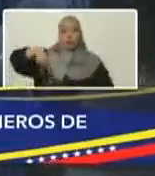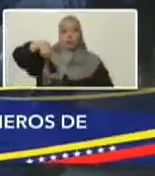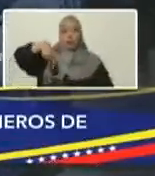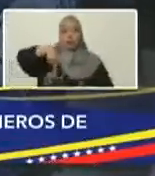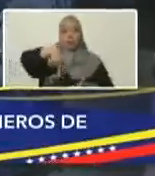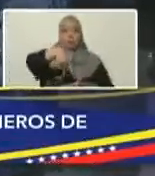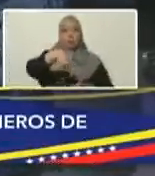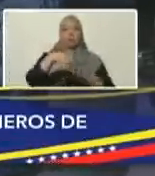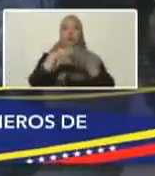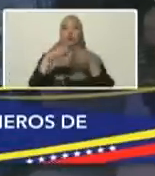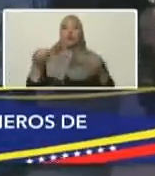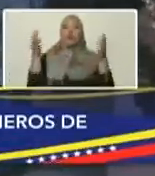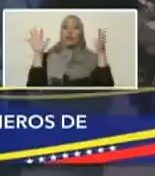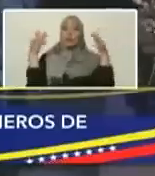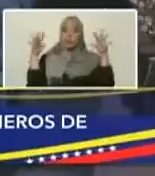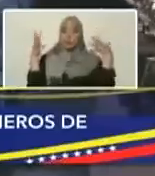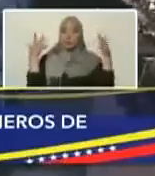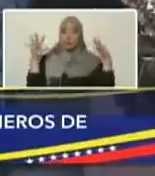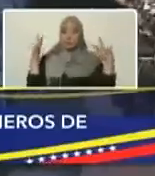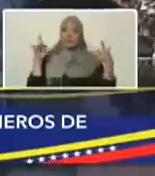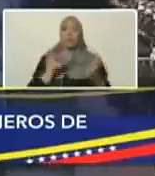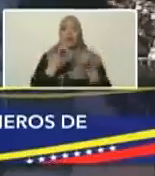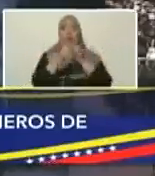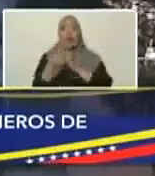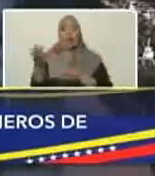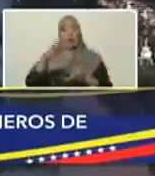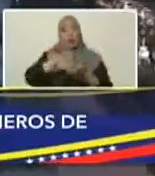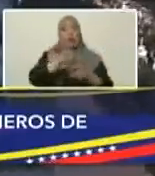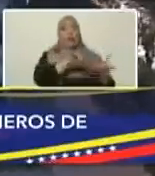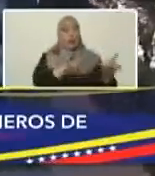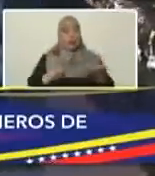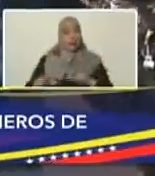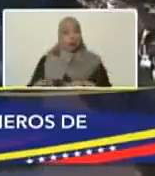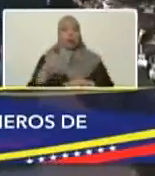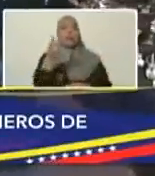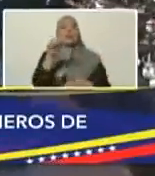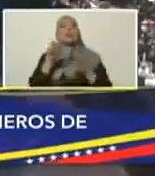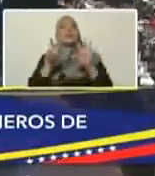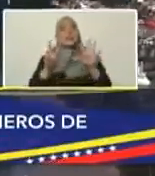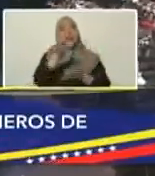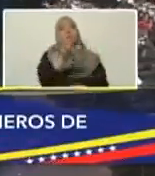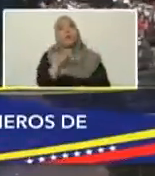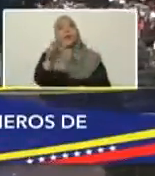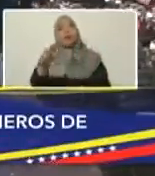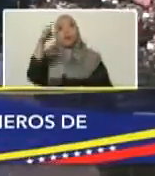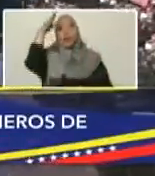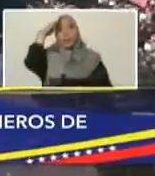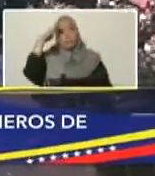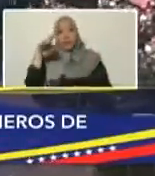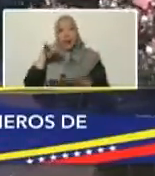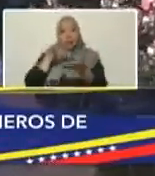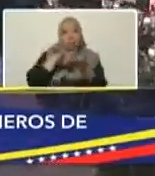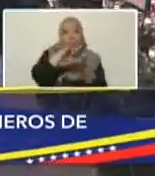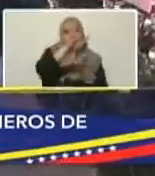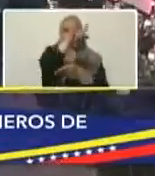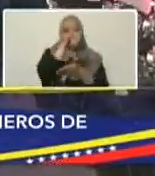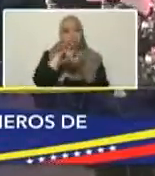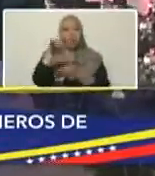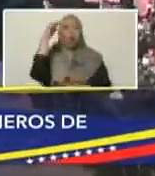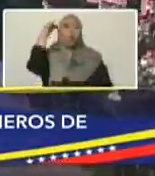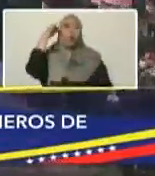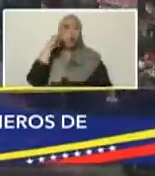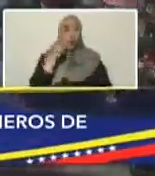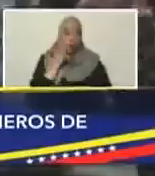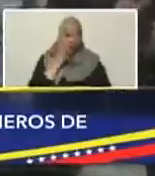Ha quedado autorizado el ascenso a general de división de 17 oficiales de la aviación militar bolivariana